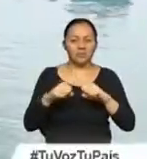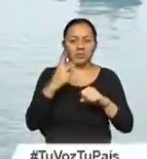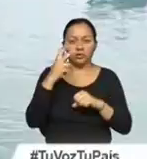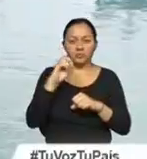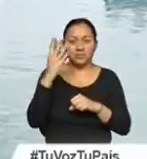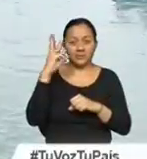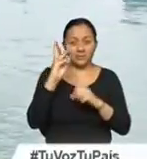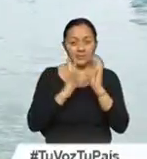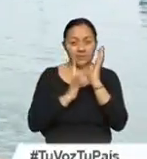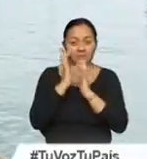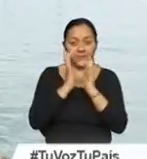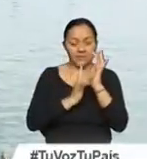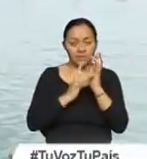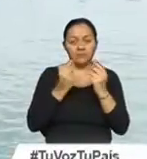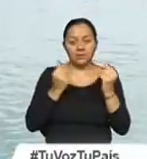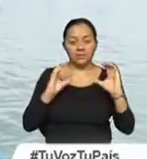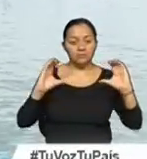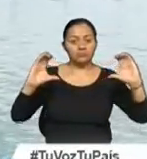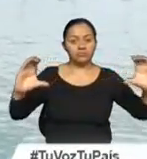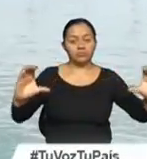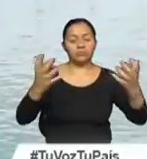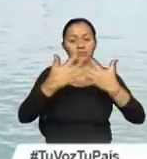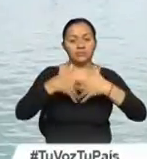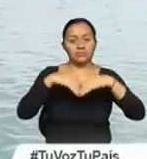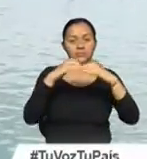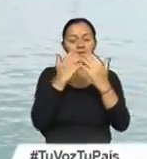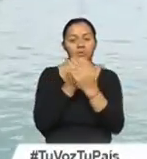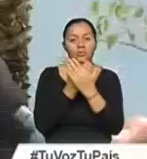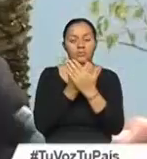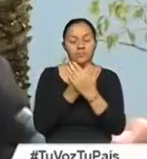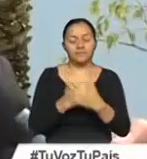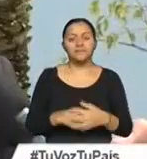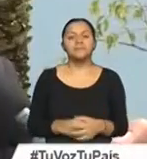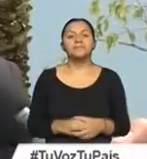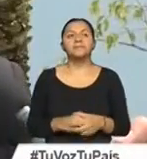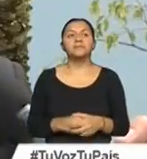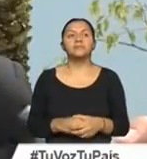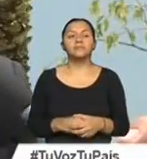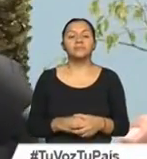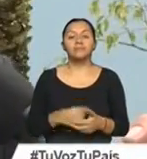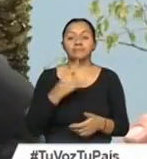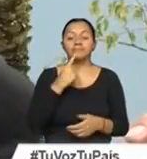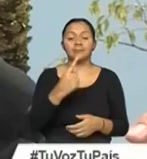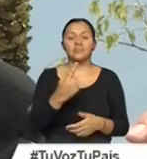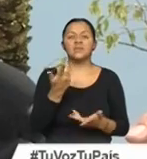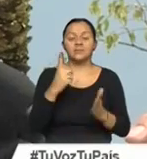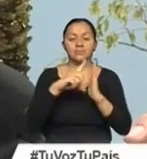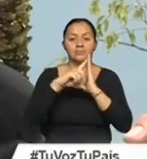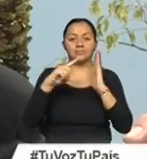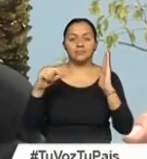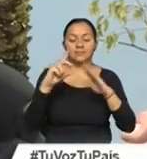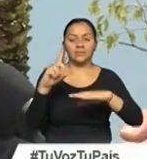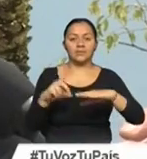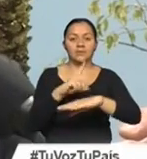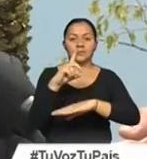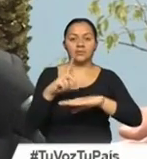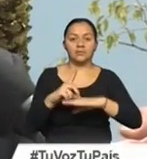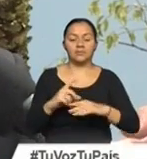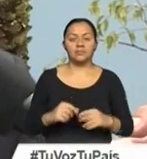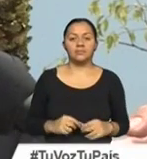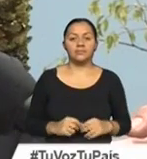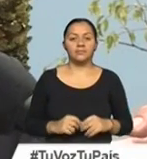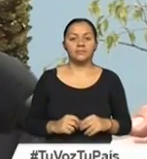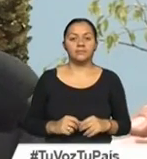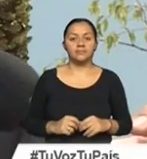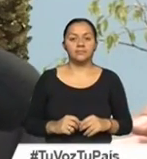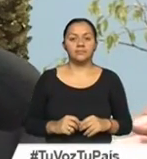la reactivación económica de las provincias de Esmeraldas y Manabí. Así lo ratificó Leonardo Orlando, director del Servicio de